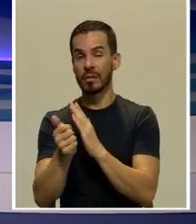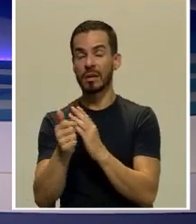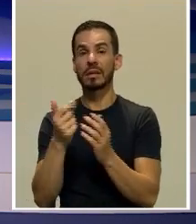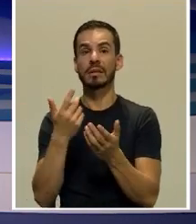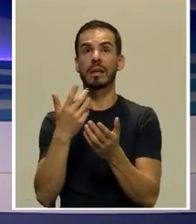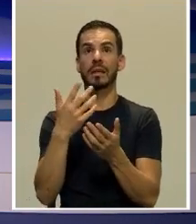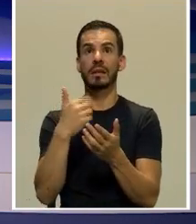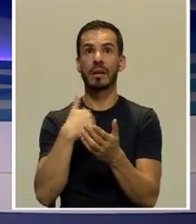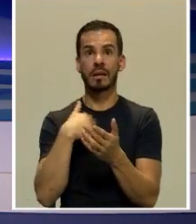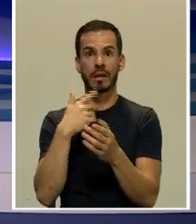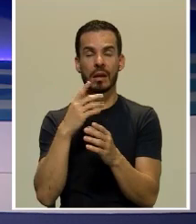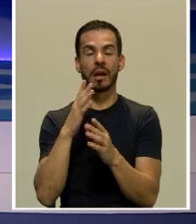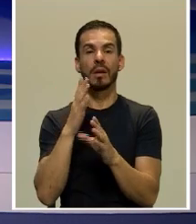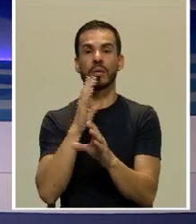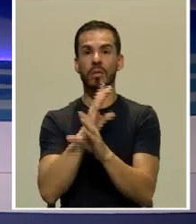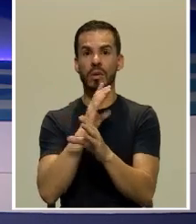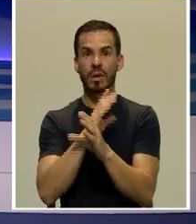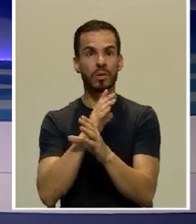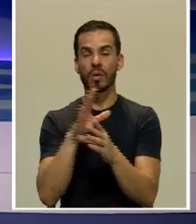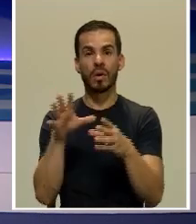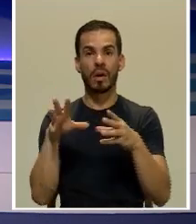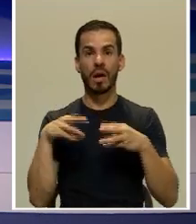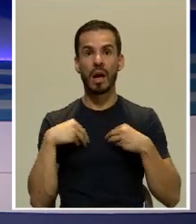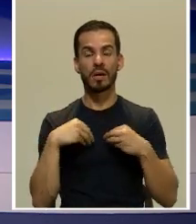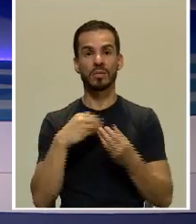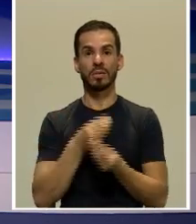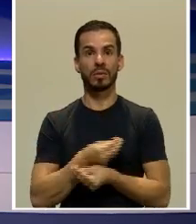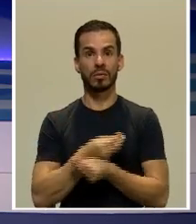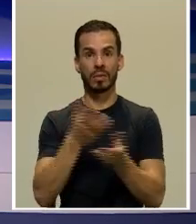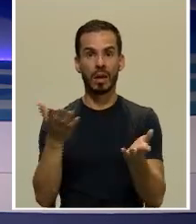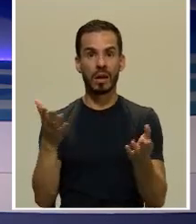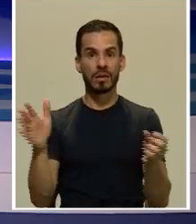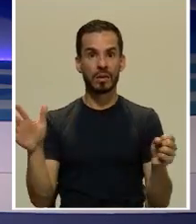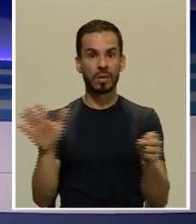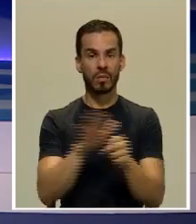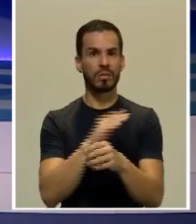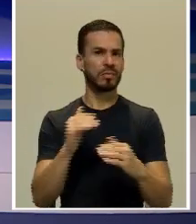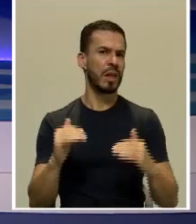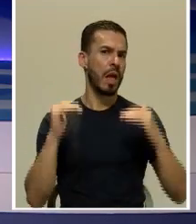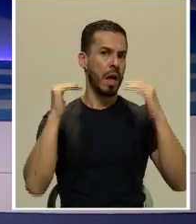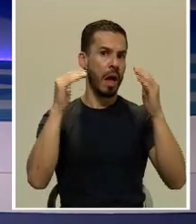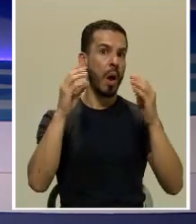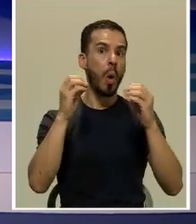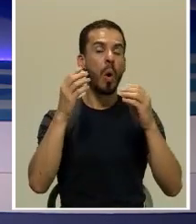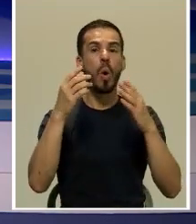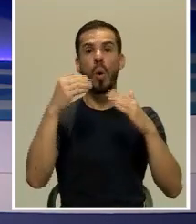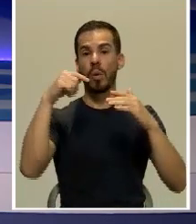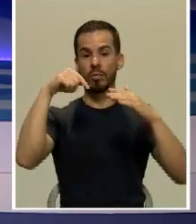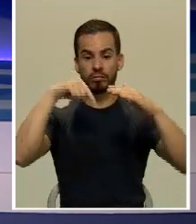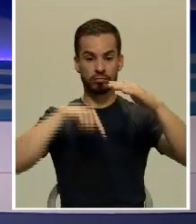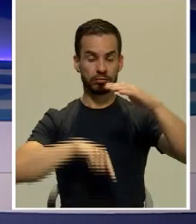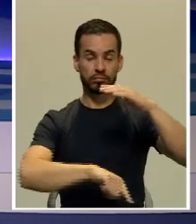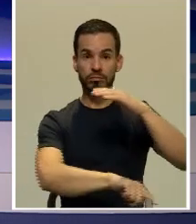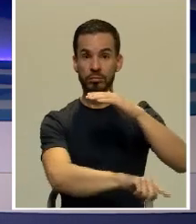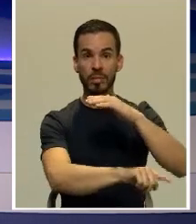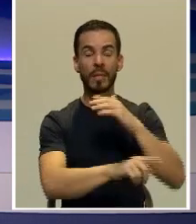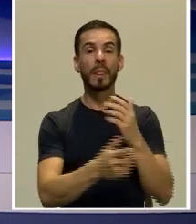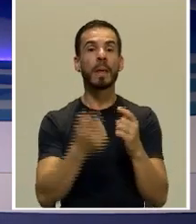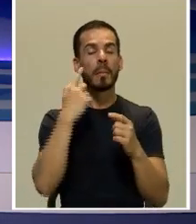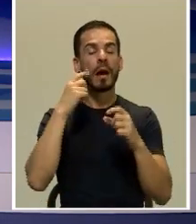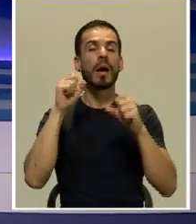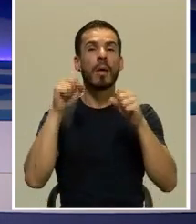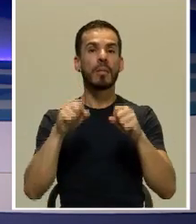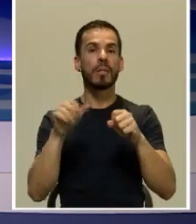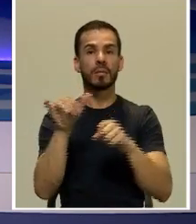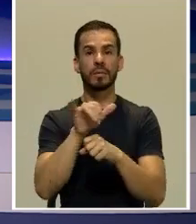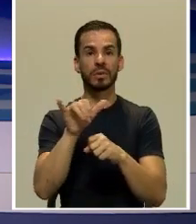sido muy cauto en no asumir una inversión que sea completamente elevada o completamente subterránea para